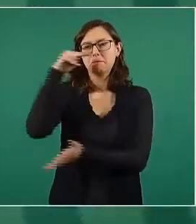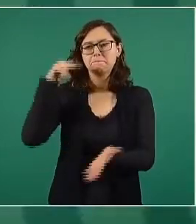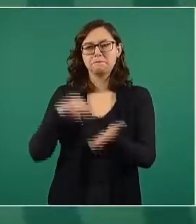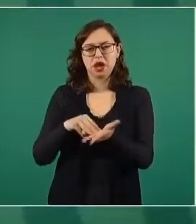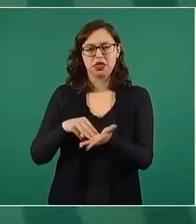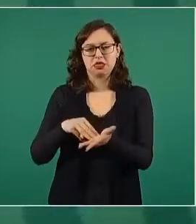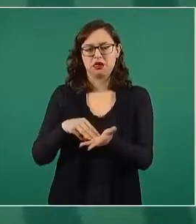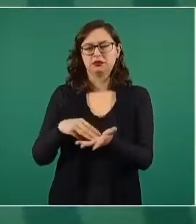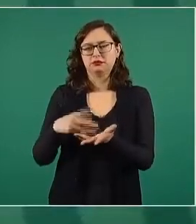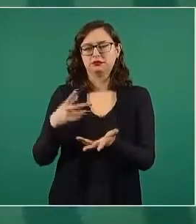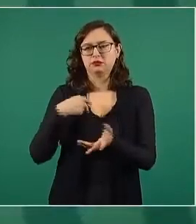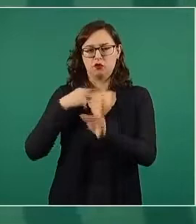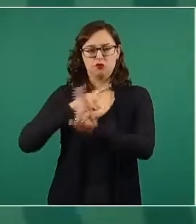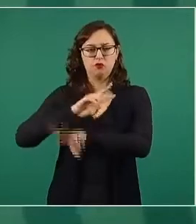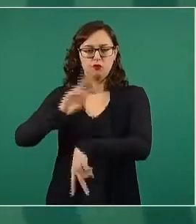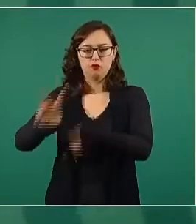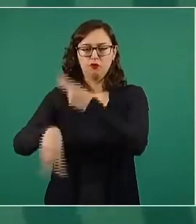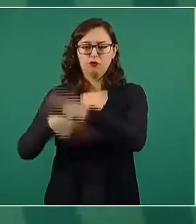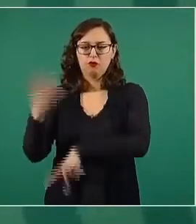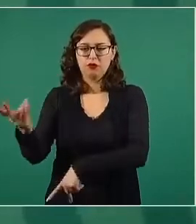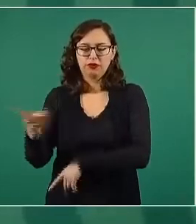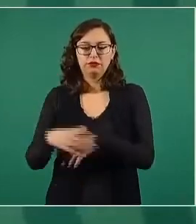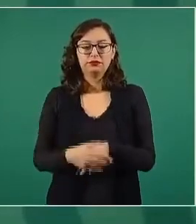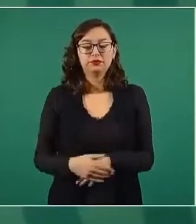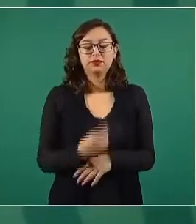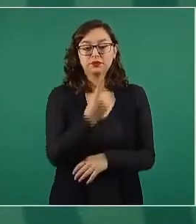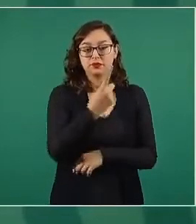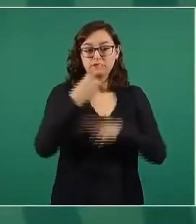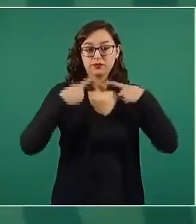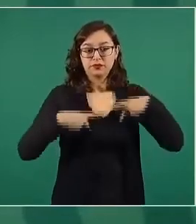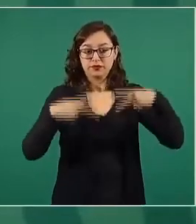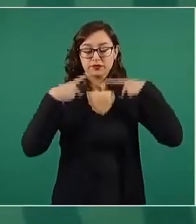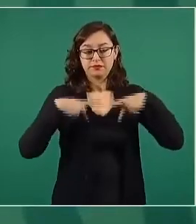de estos conservadores